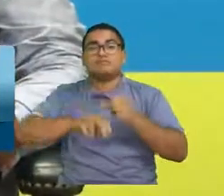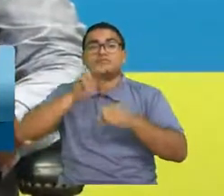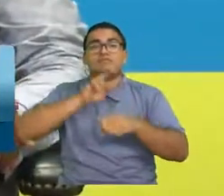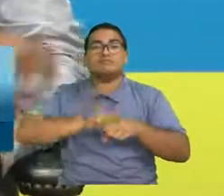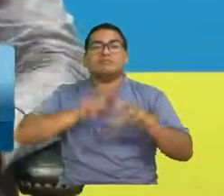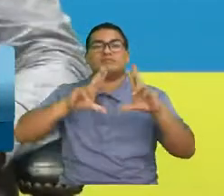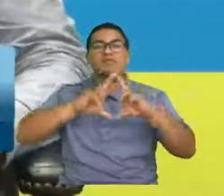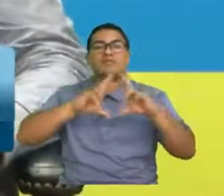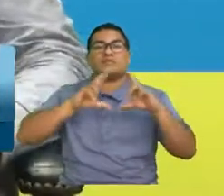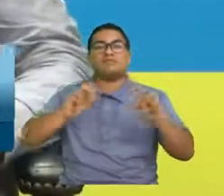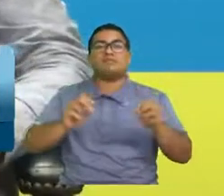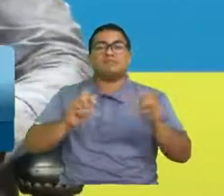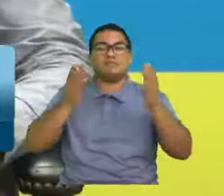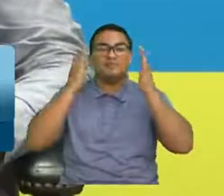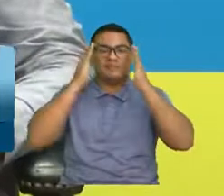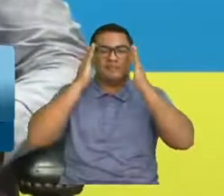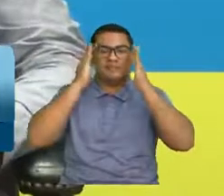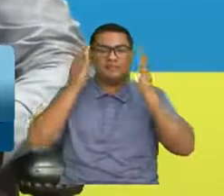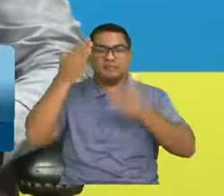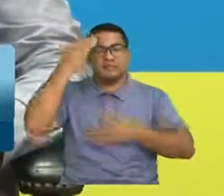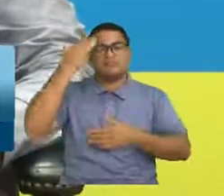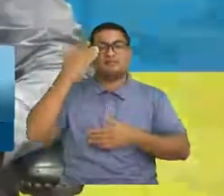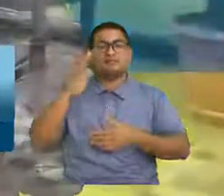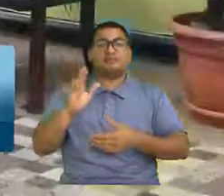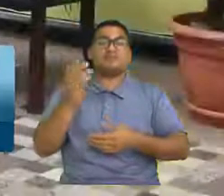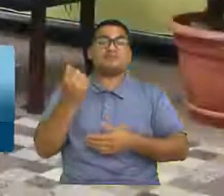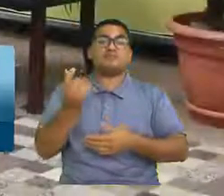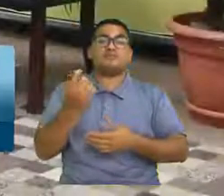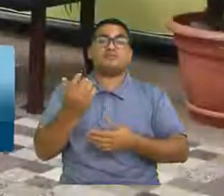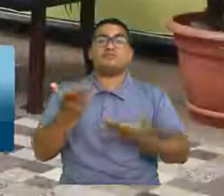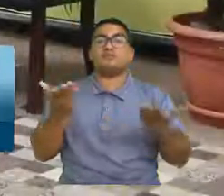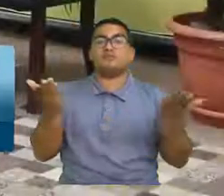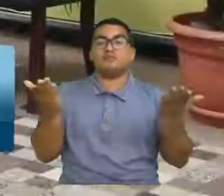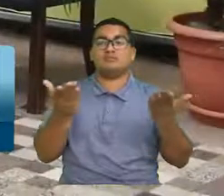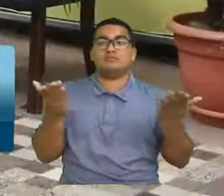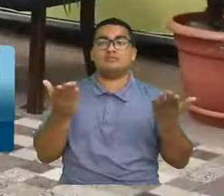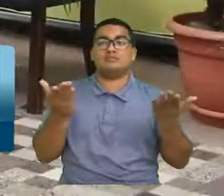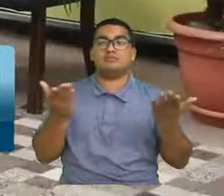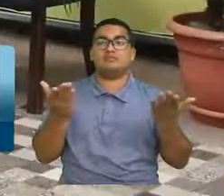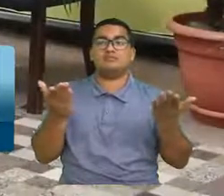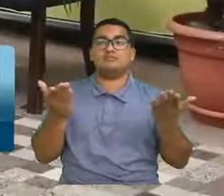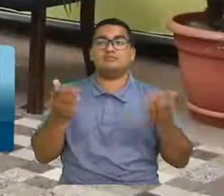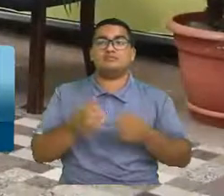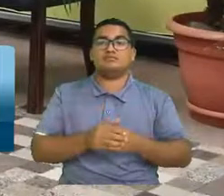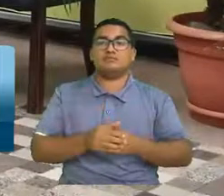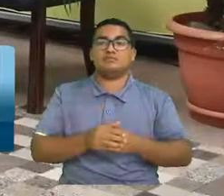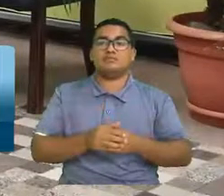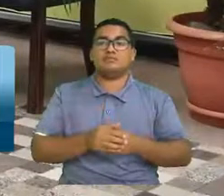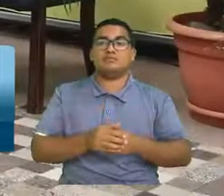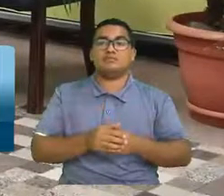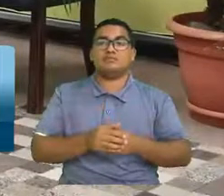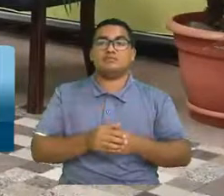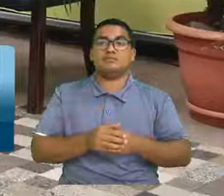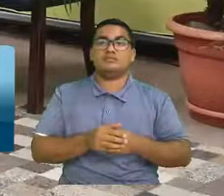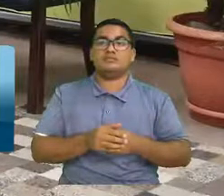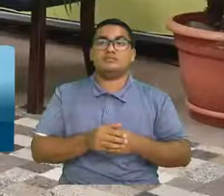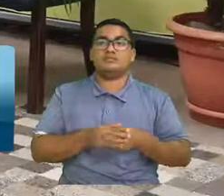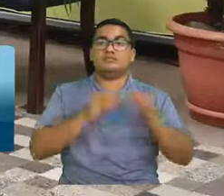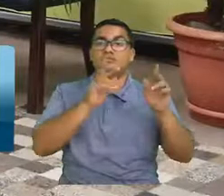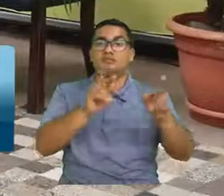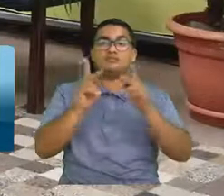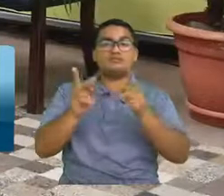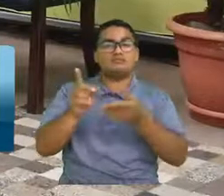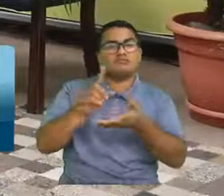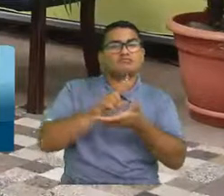vacunación. Así si, no, es. Si sabe que no se le ha puesto nunca en su vida al niño, aunque, es el momento. Aunque el poblador tenga